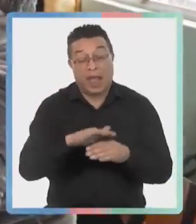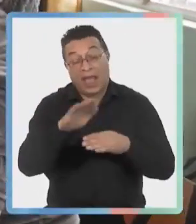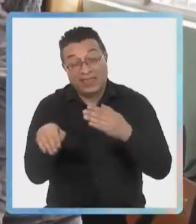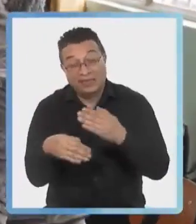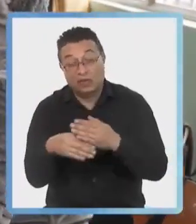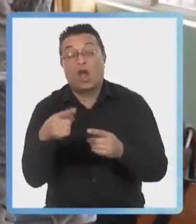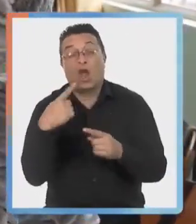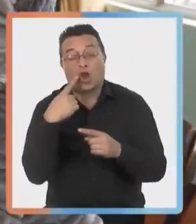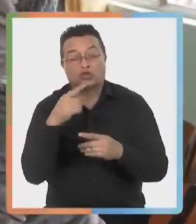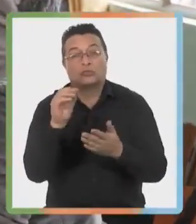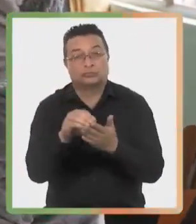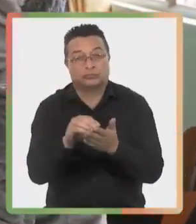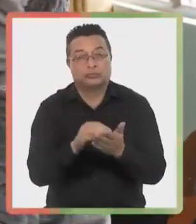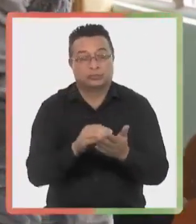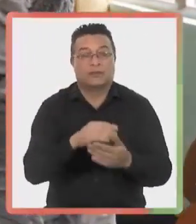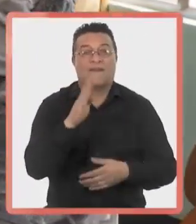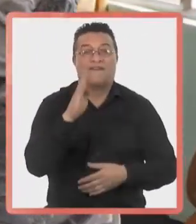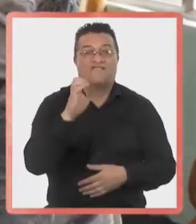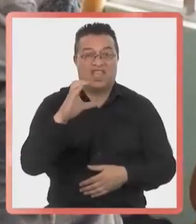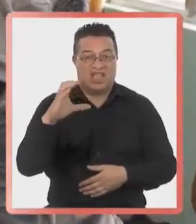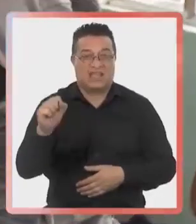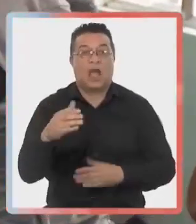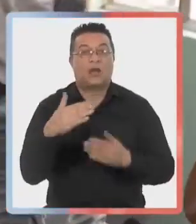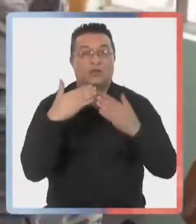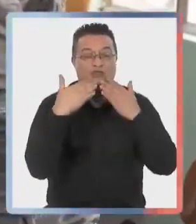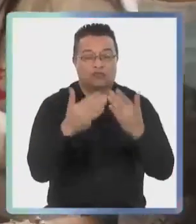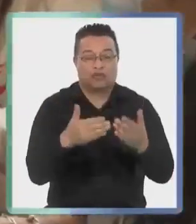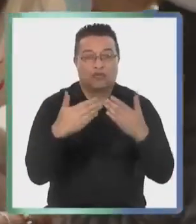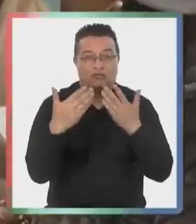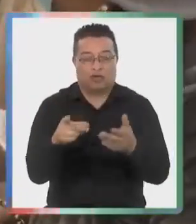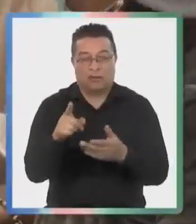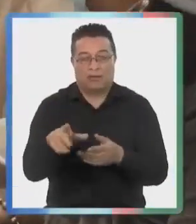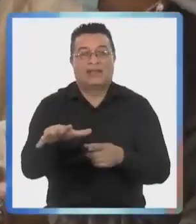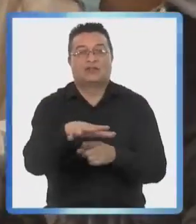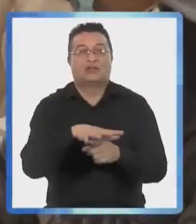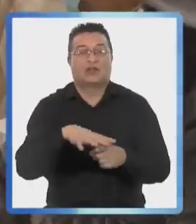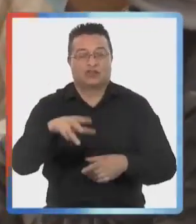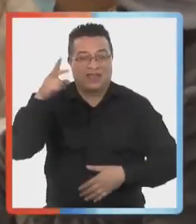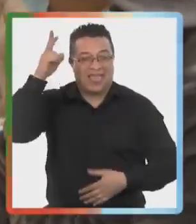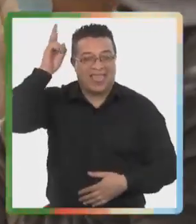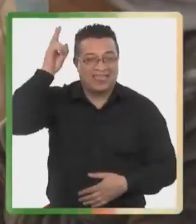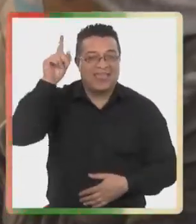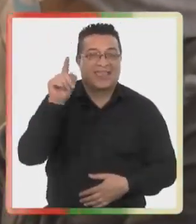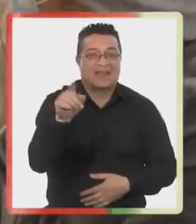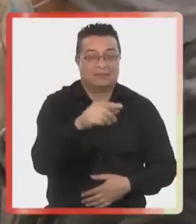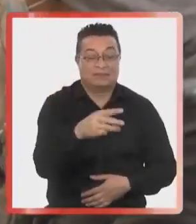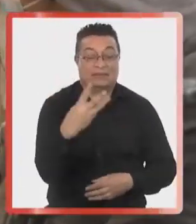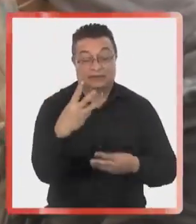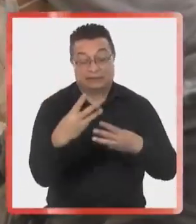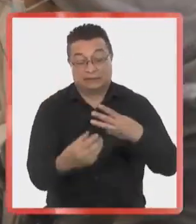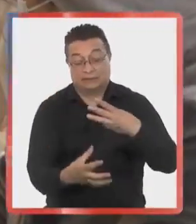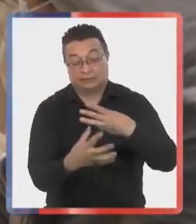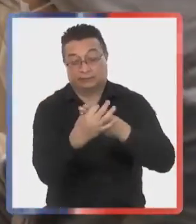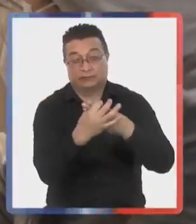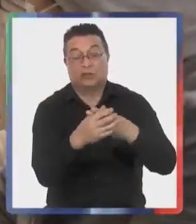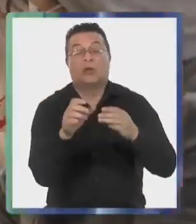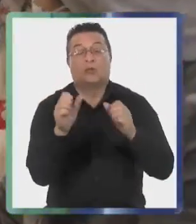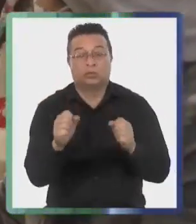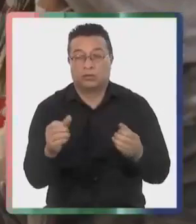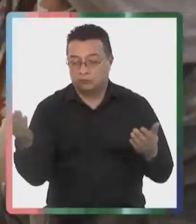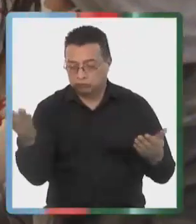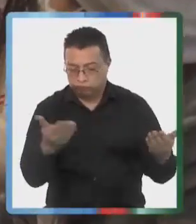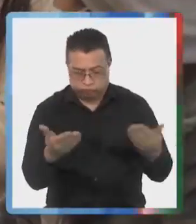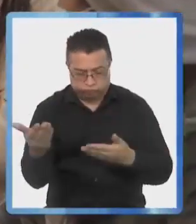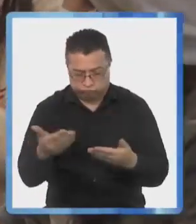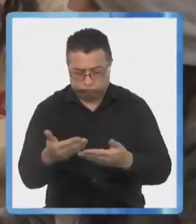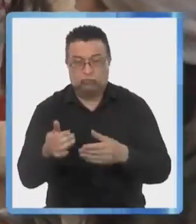eso hay un registro también de becas que se otorgan a personas que tienen la condición indígena. Estos 3 elementos se han juntado para hacer este